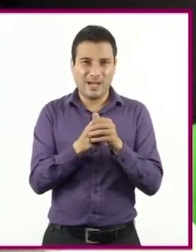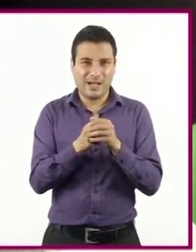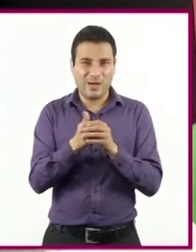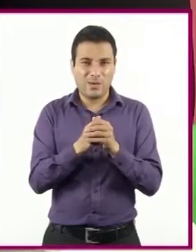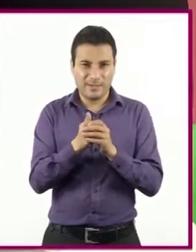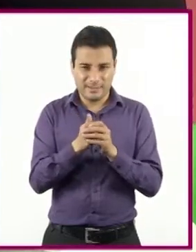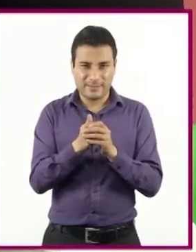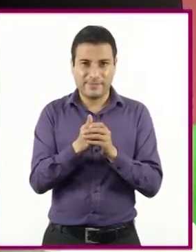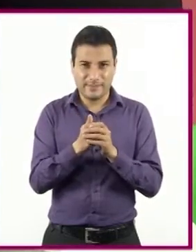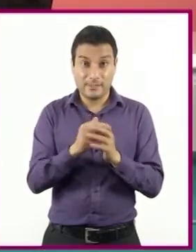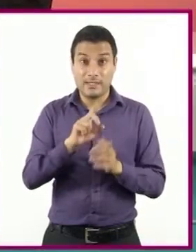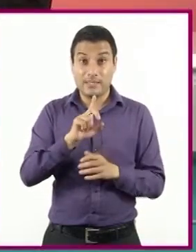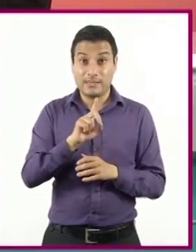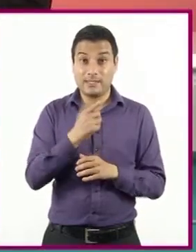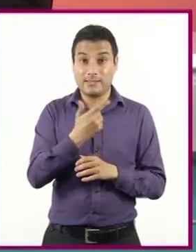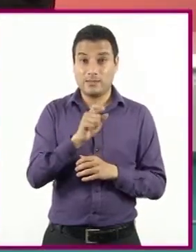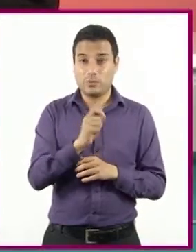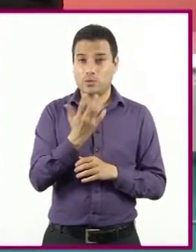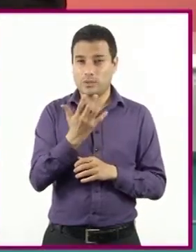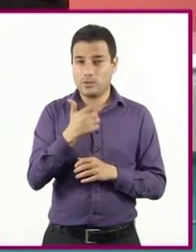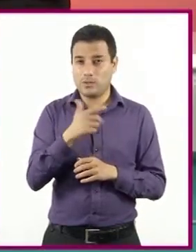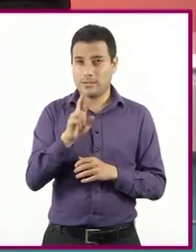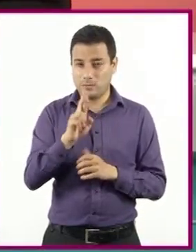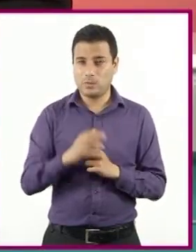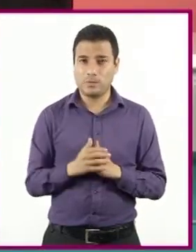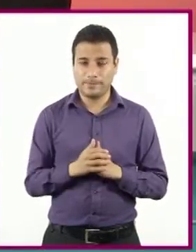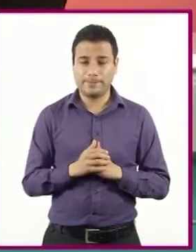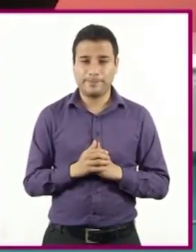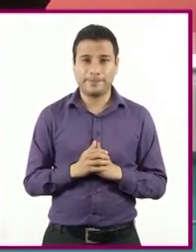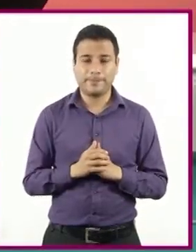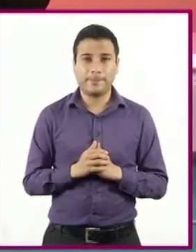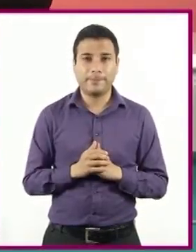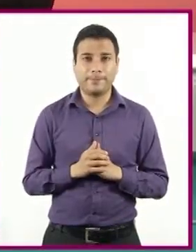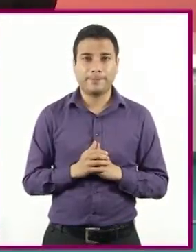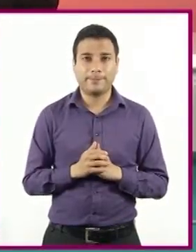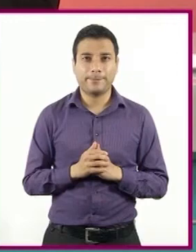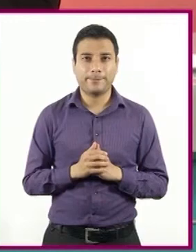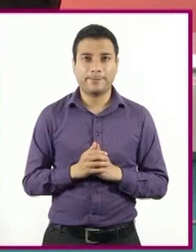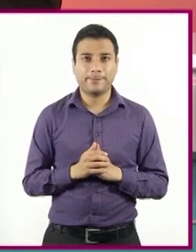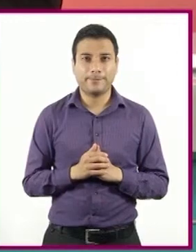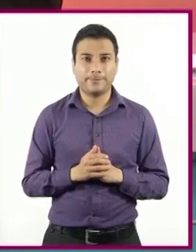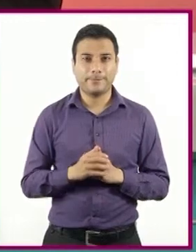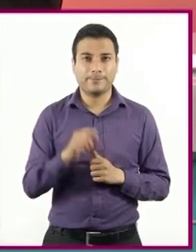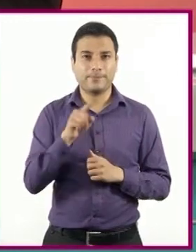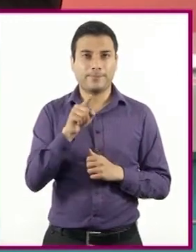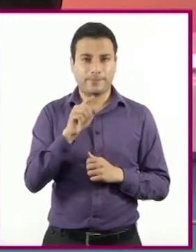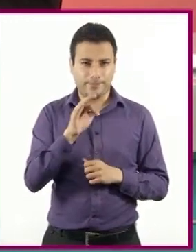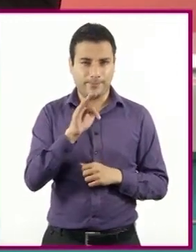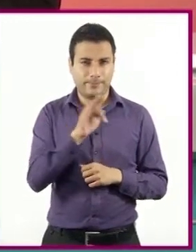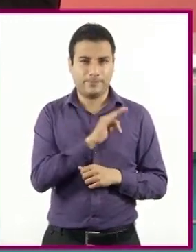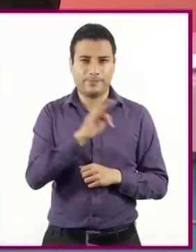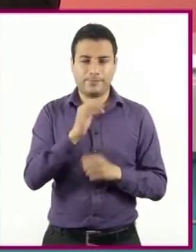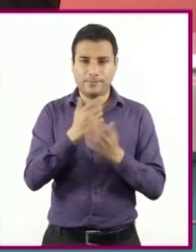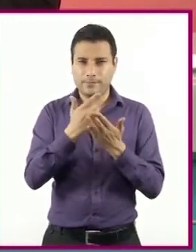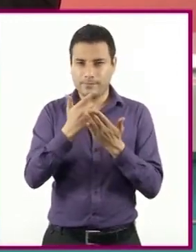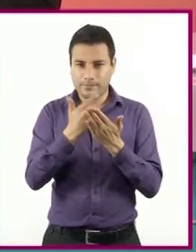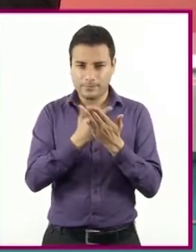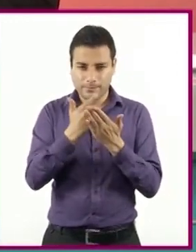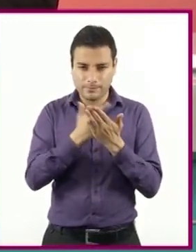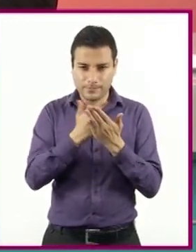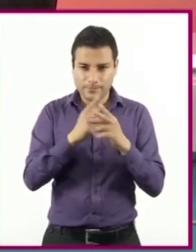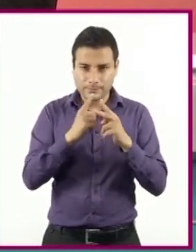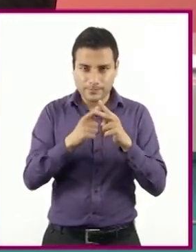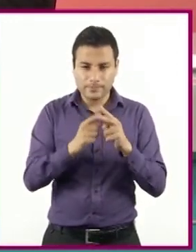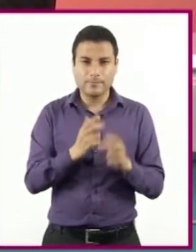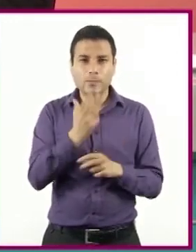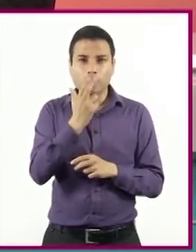de 37.5 gramos. ¿Se atreverían a calcular mentalmente la cantidad de gomitas